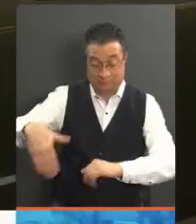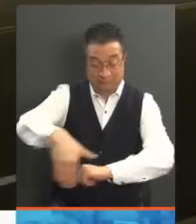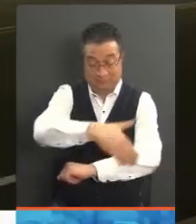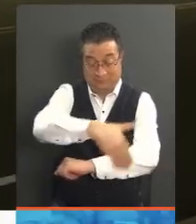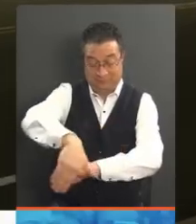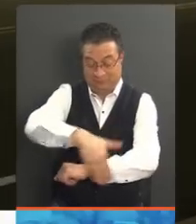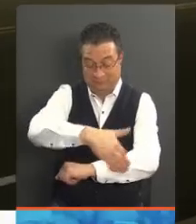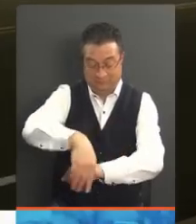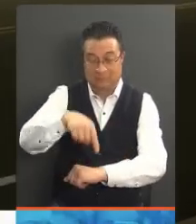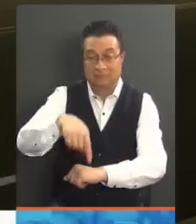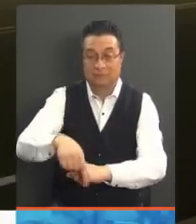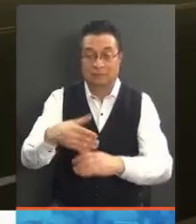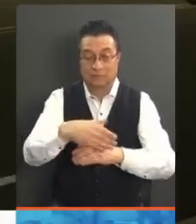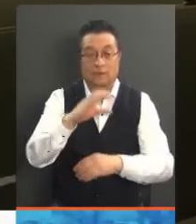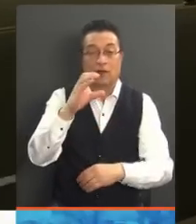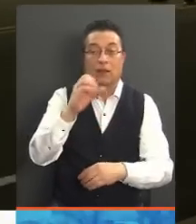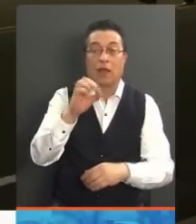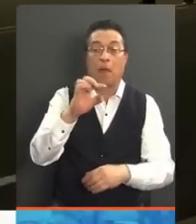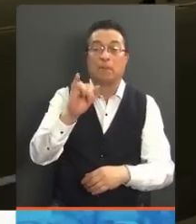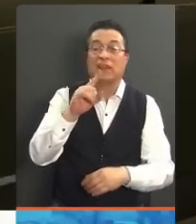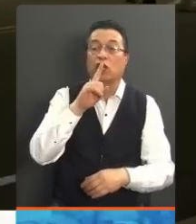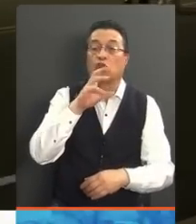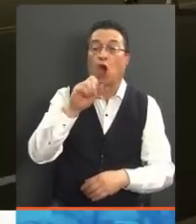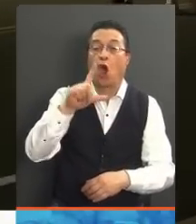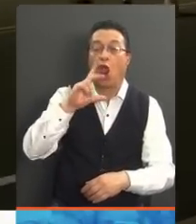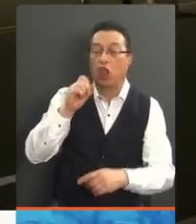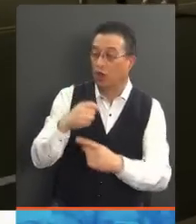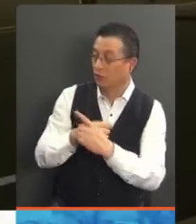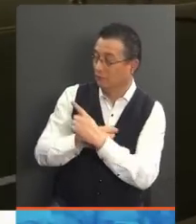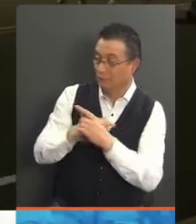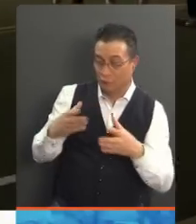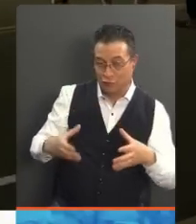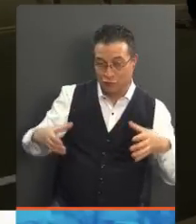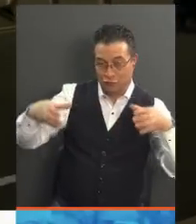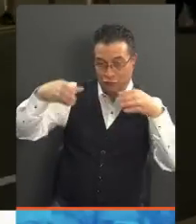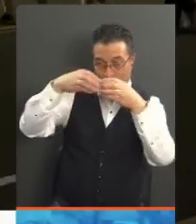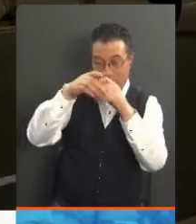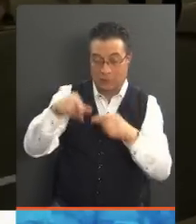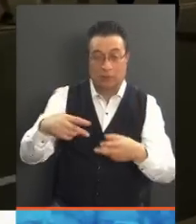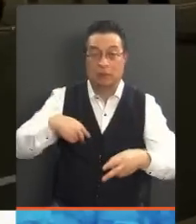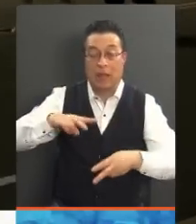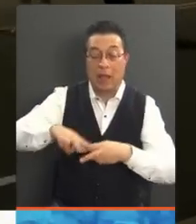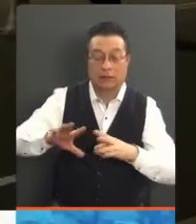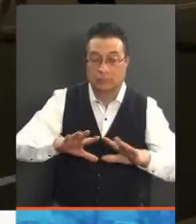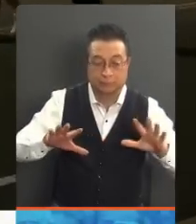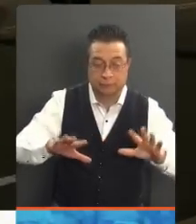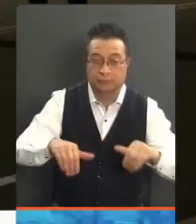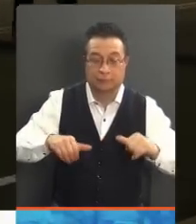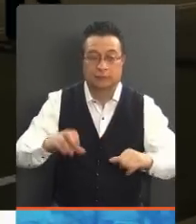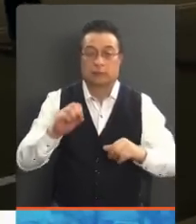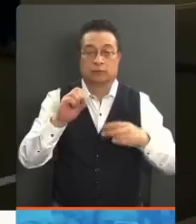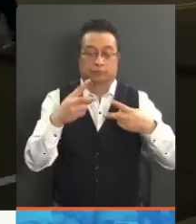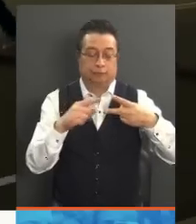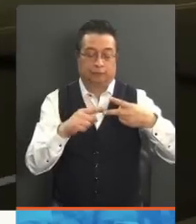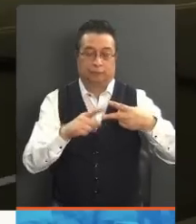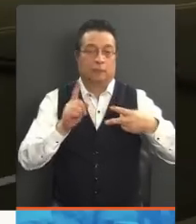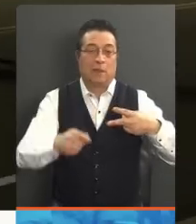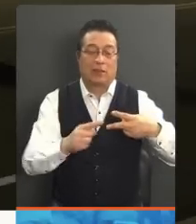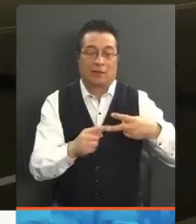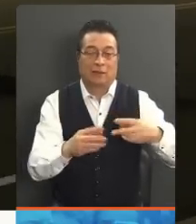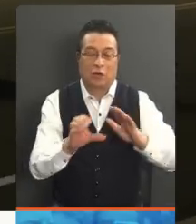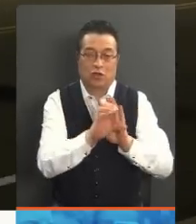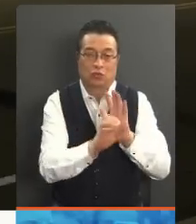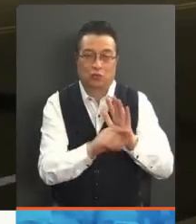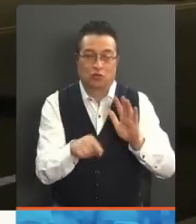es la que separa el Capitolio, que ve de fondo, que por supuesto no ha hecho mucho con este tema, no ha podido hacer mucho por el tema de la segunda enmienda. Y por acá, las personas que ustedes